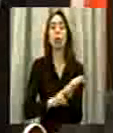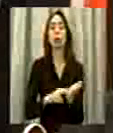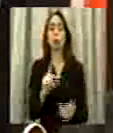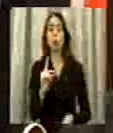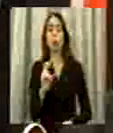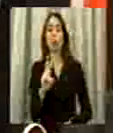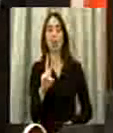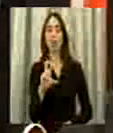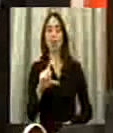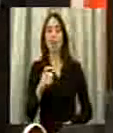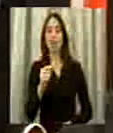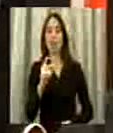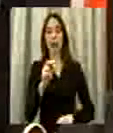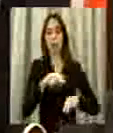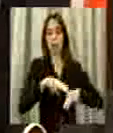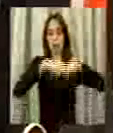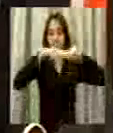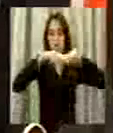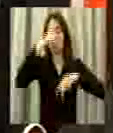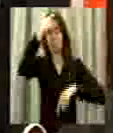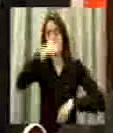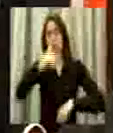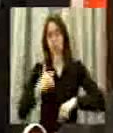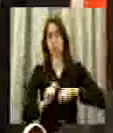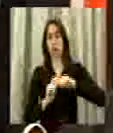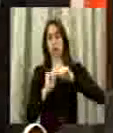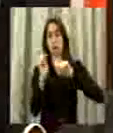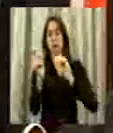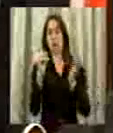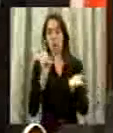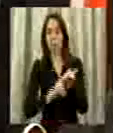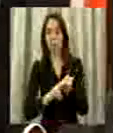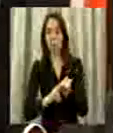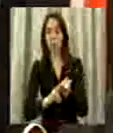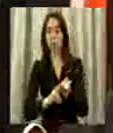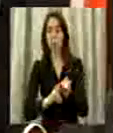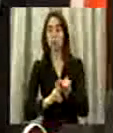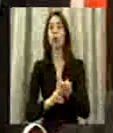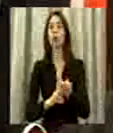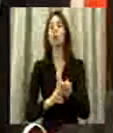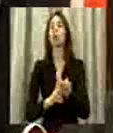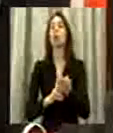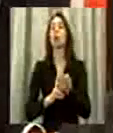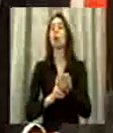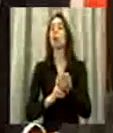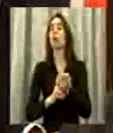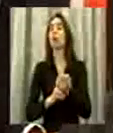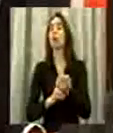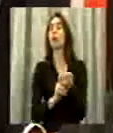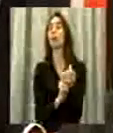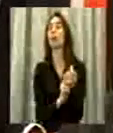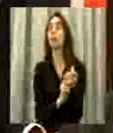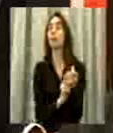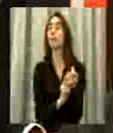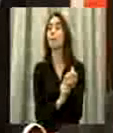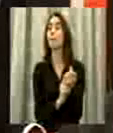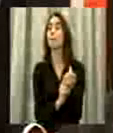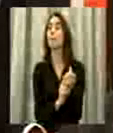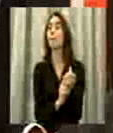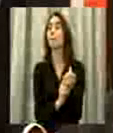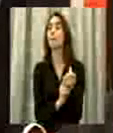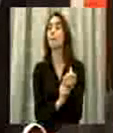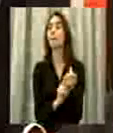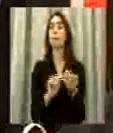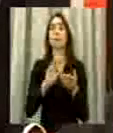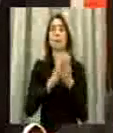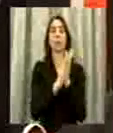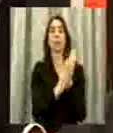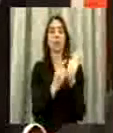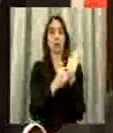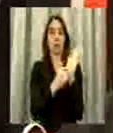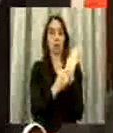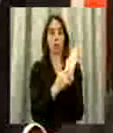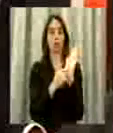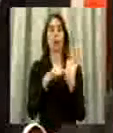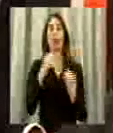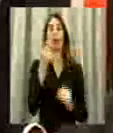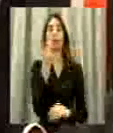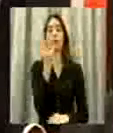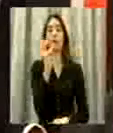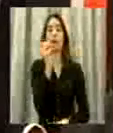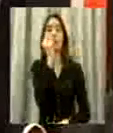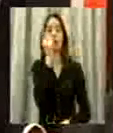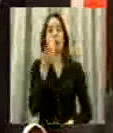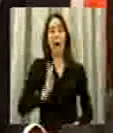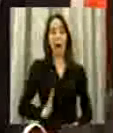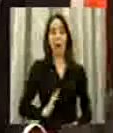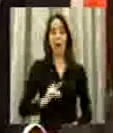ese monto. Y si alguien ha pagado impuestos, se reliquida e incluso, o sea, todo esto se ve en abril, al 30 de